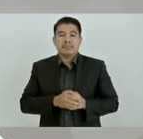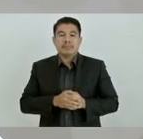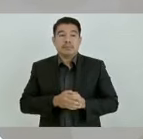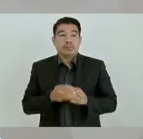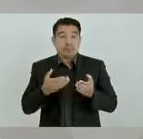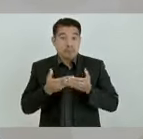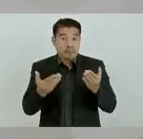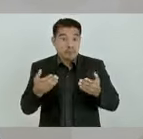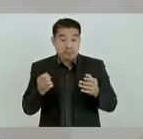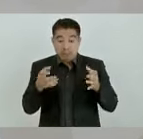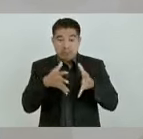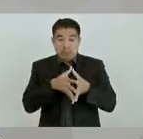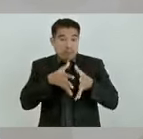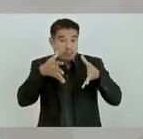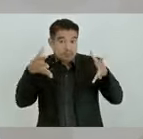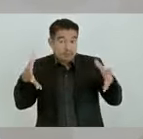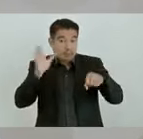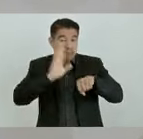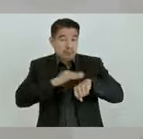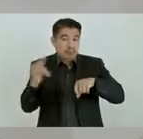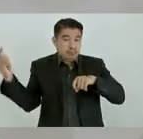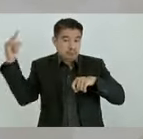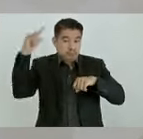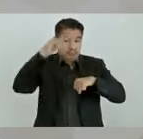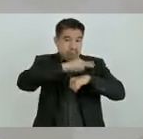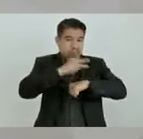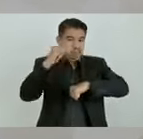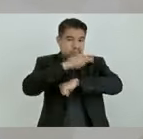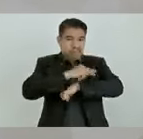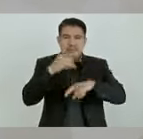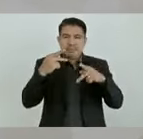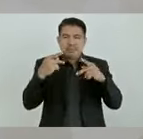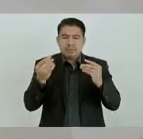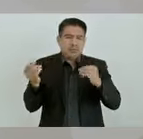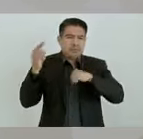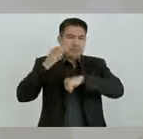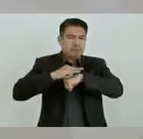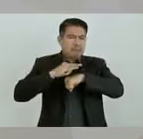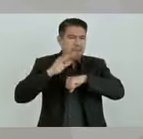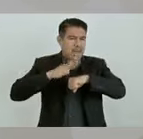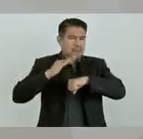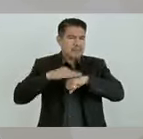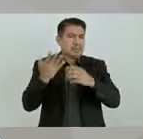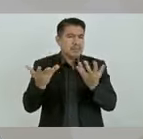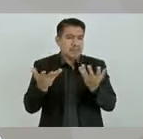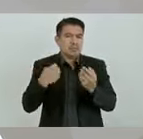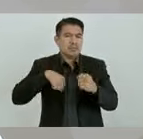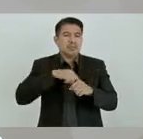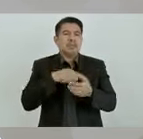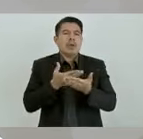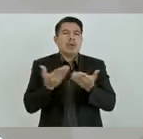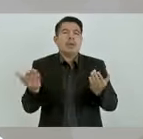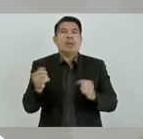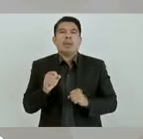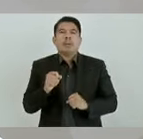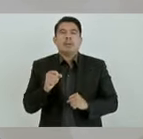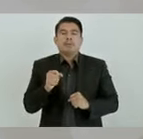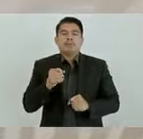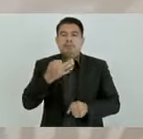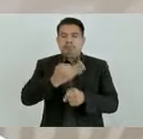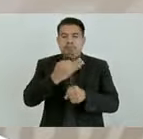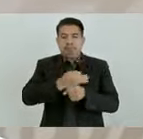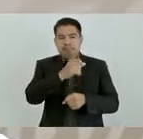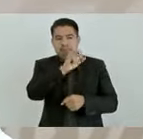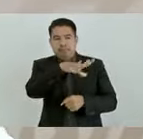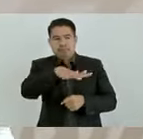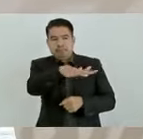ampliar aún más la capacidad aeroportuaria, este año inauguramos en el actual aeropuerto